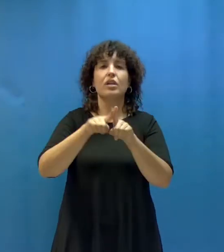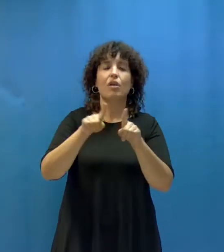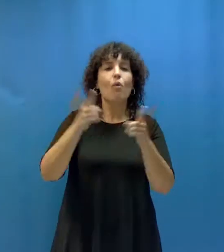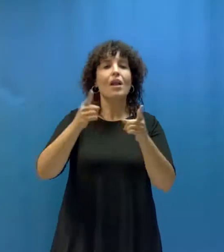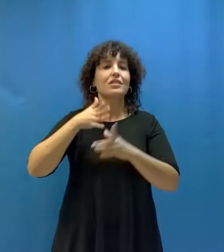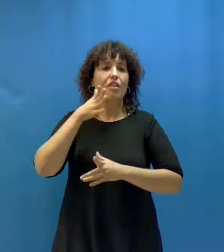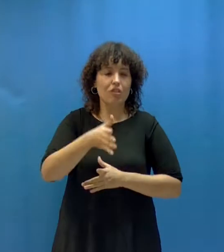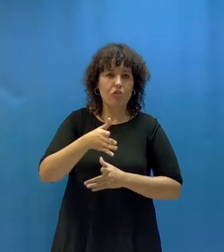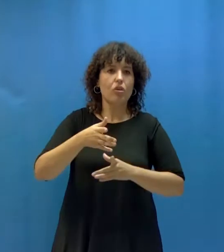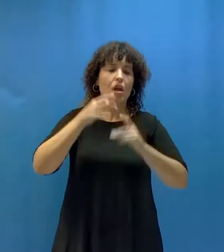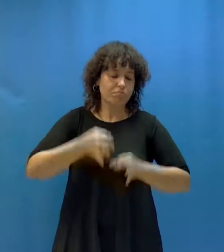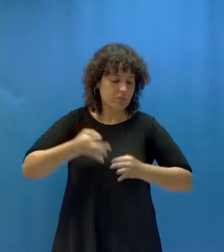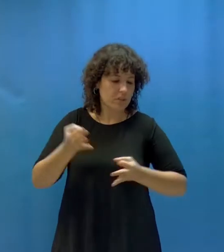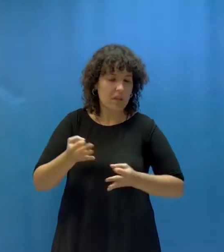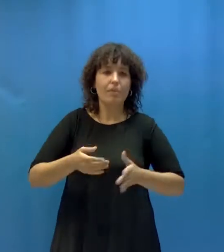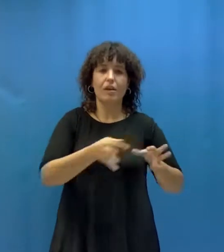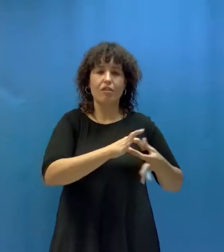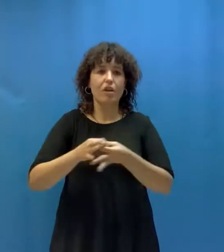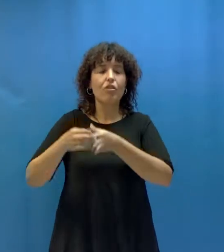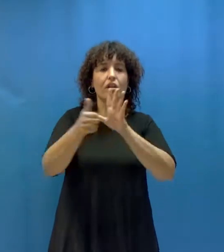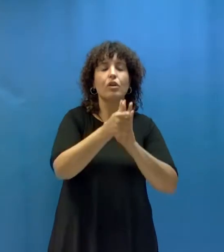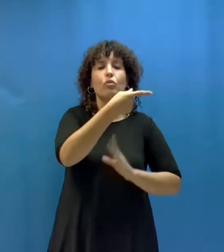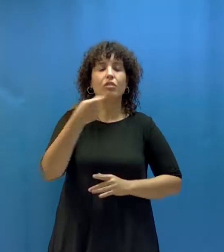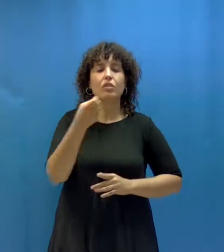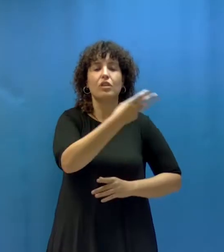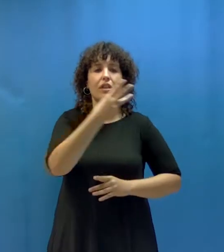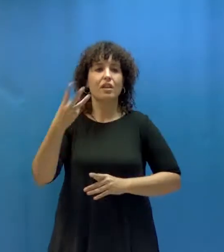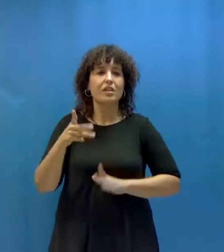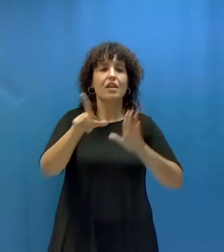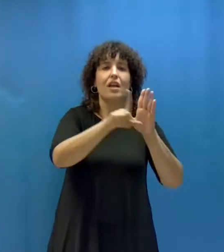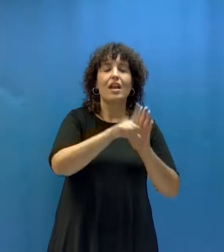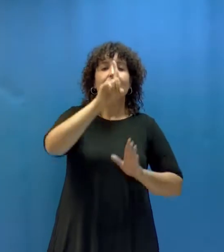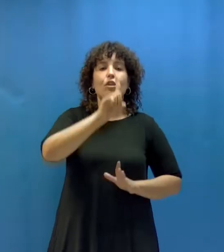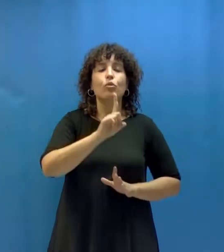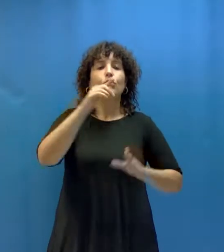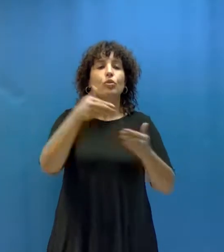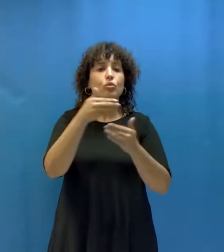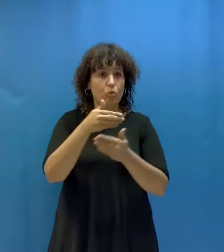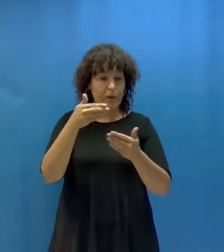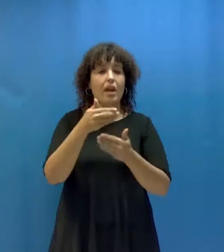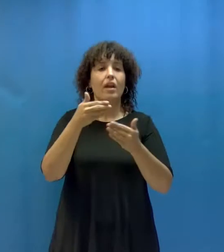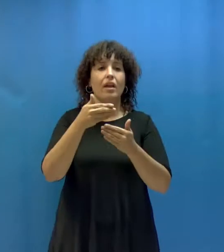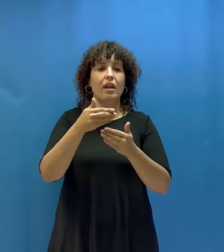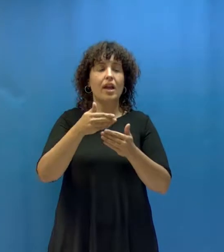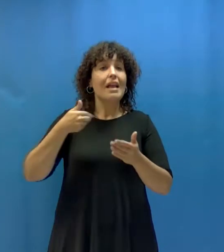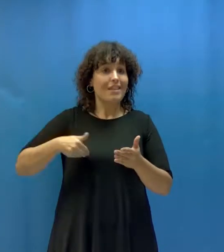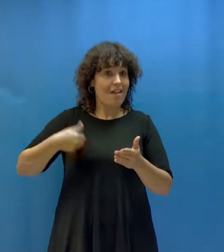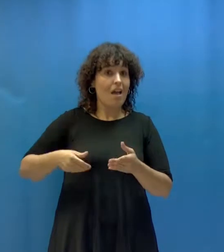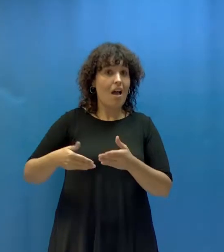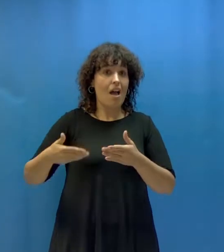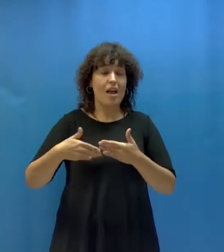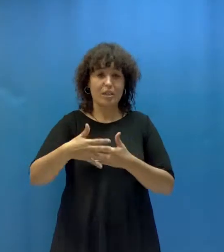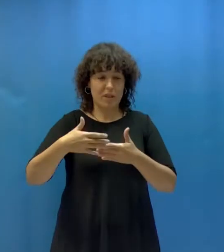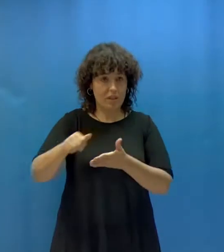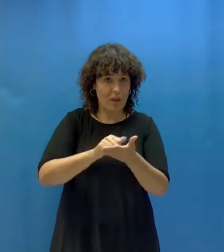sanciones. Conforme al artículo 133 de la Ley 39/2015 de 1 de octubre, se ha sometido el borrador a un plazo de consulta